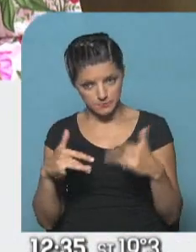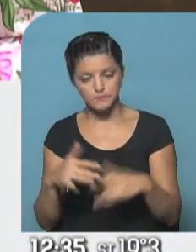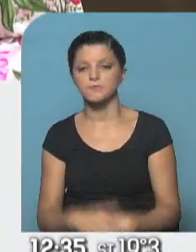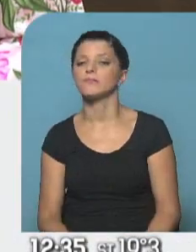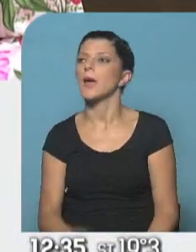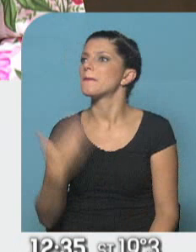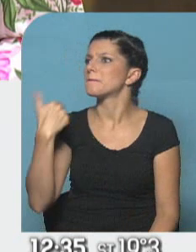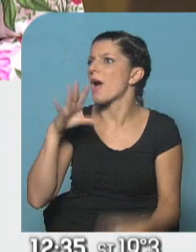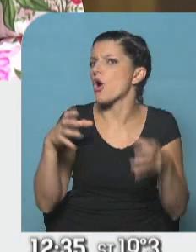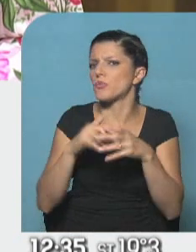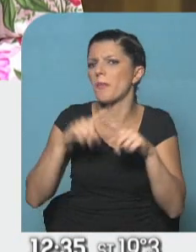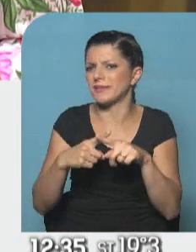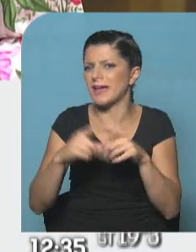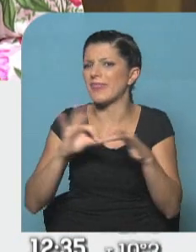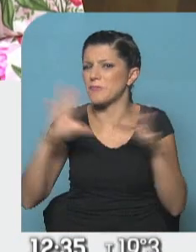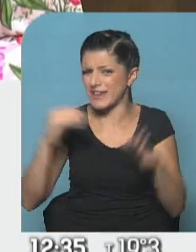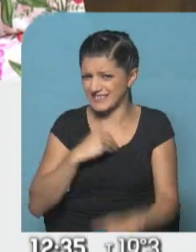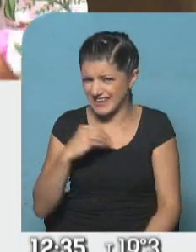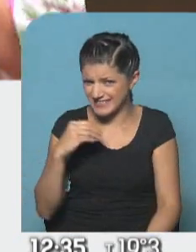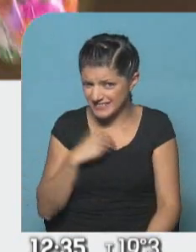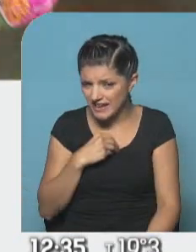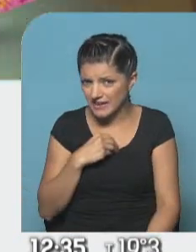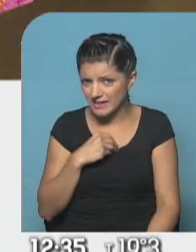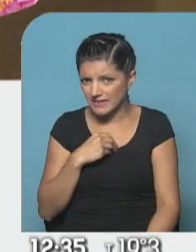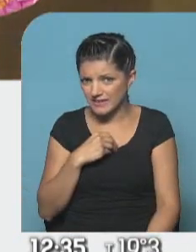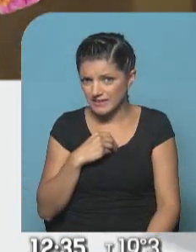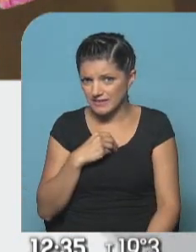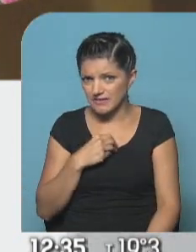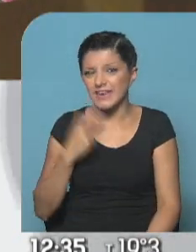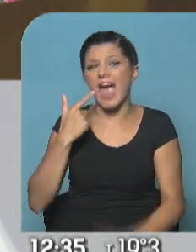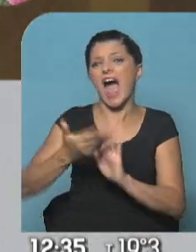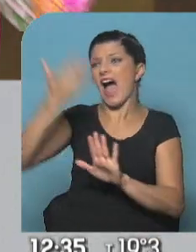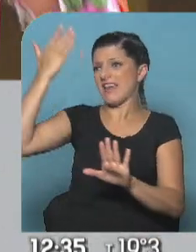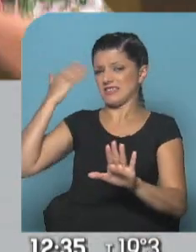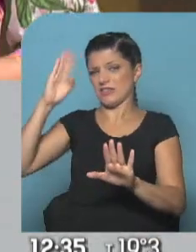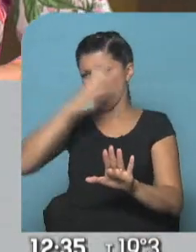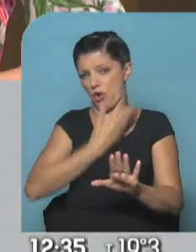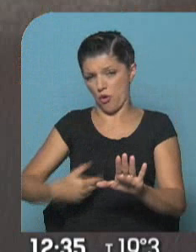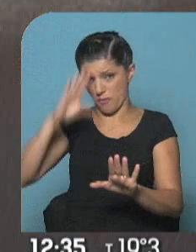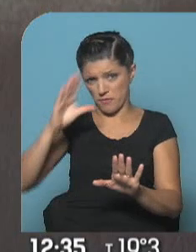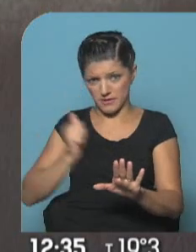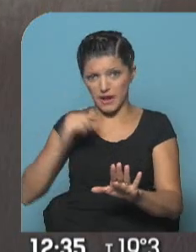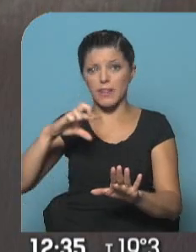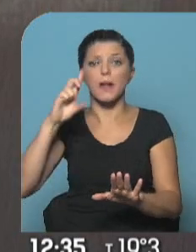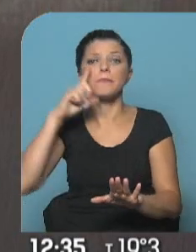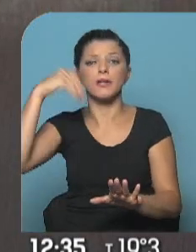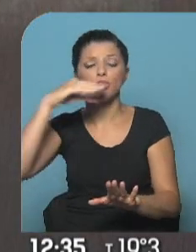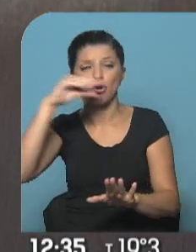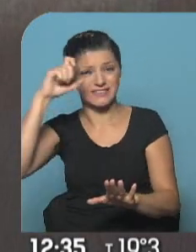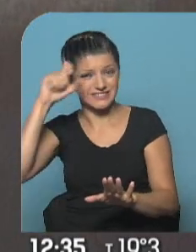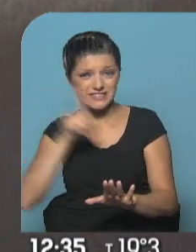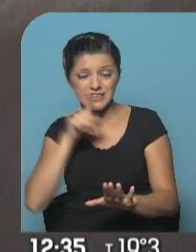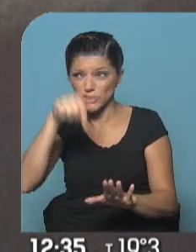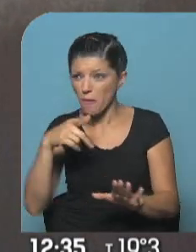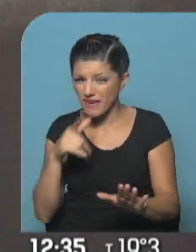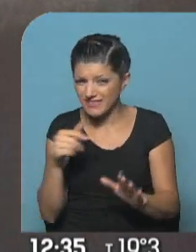cristiana, partido esencial de la democracia chilena, que viene antes incluso del golpe de Pinochet, y que parece haber entrado en una crisis muy dura, porque básicamente no tiene nada que